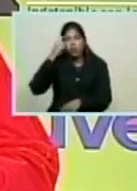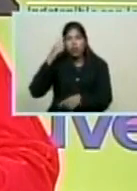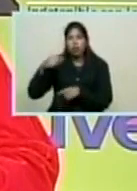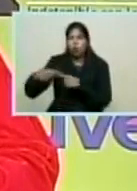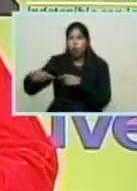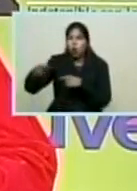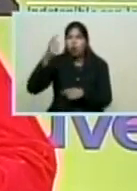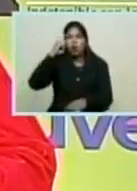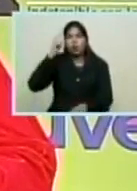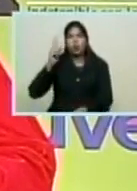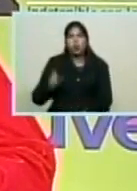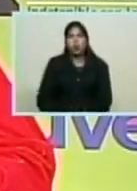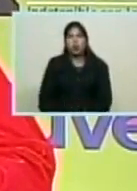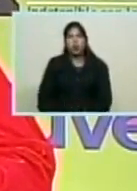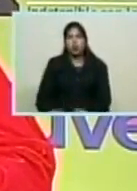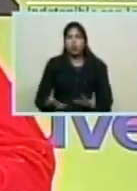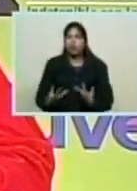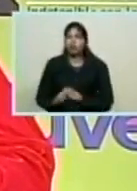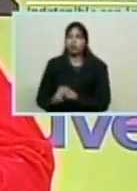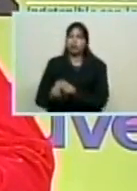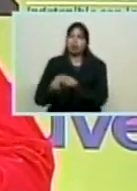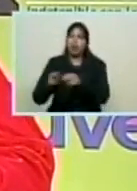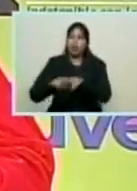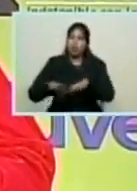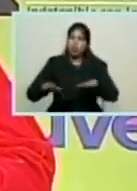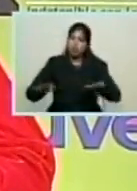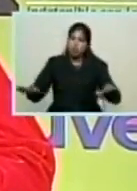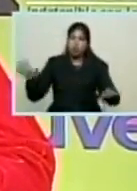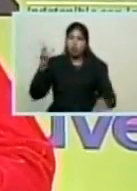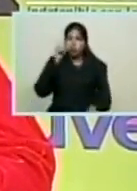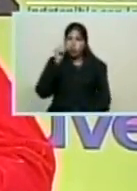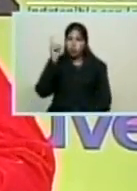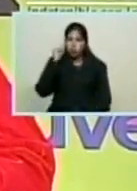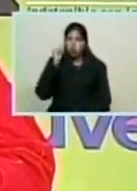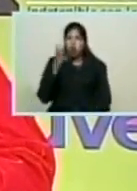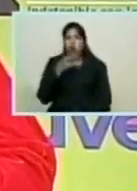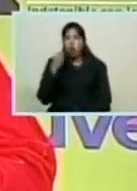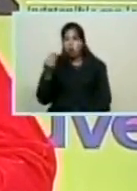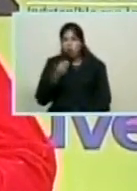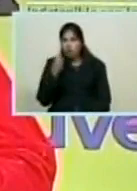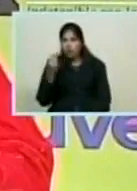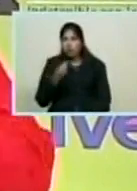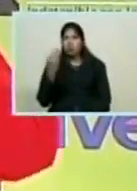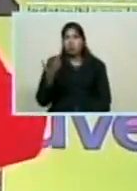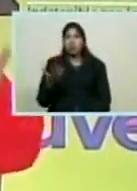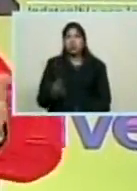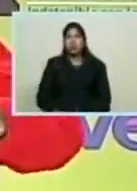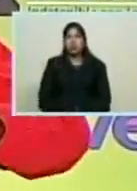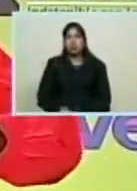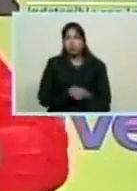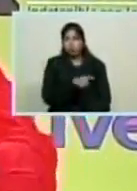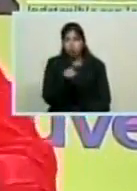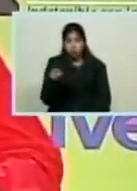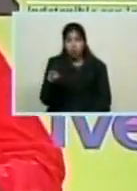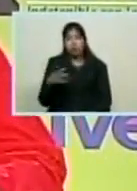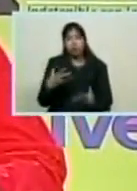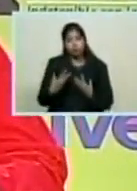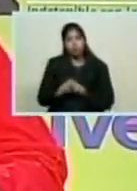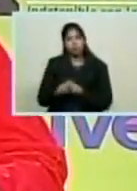mano a millones de niños y niñas, de jóvenes, lo llevan ustedes,